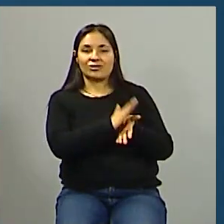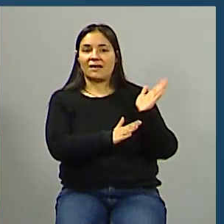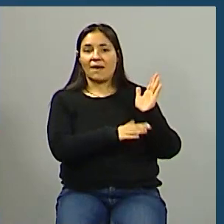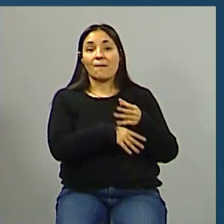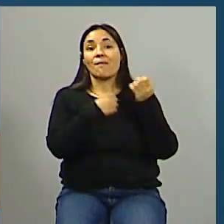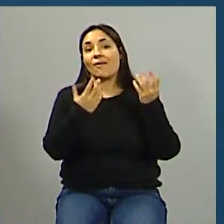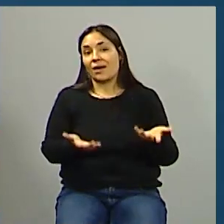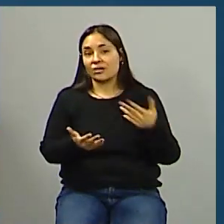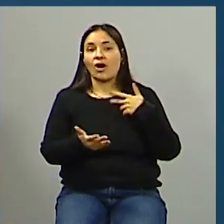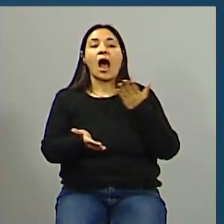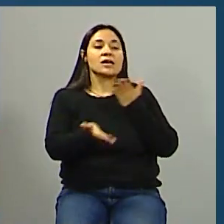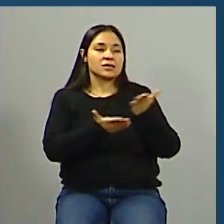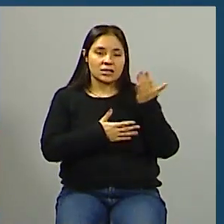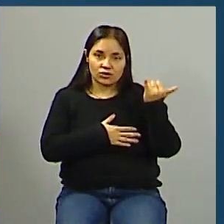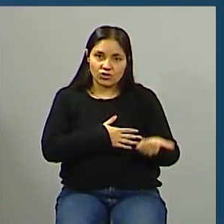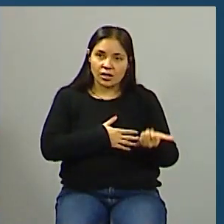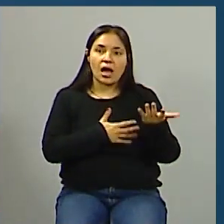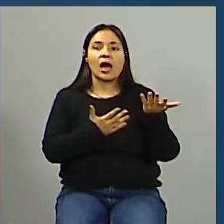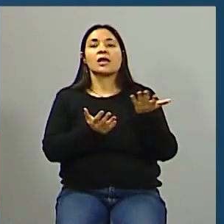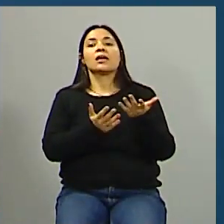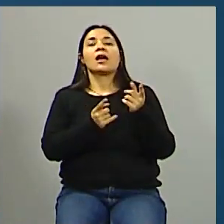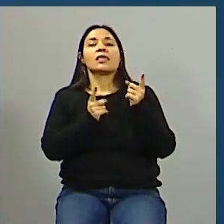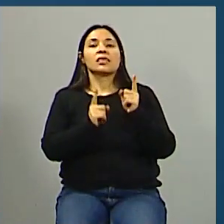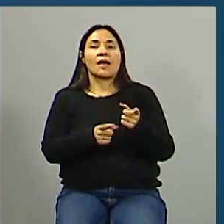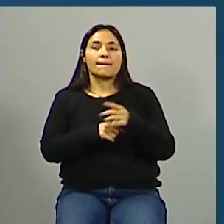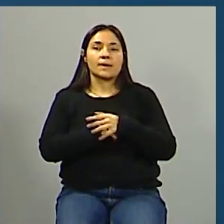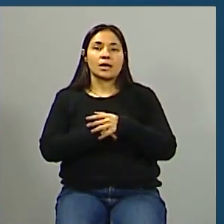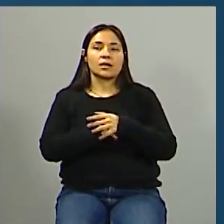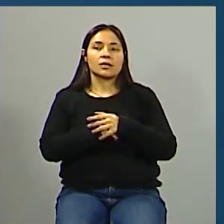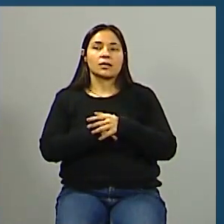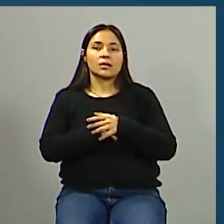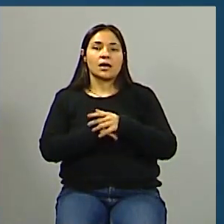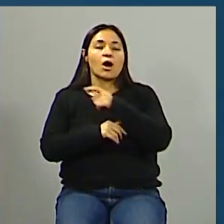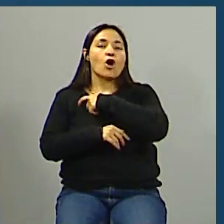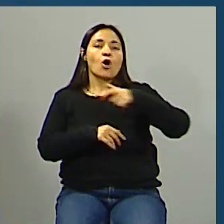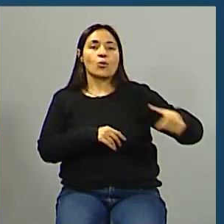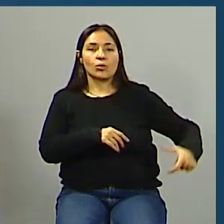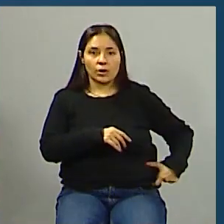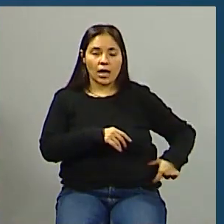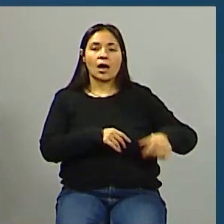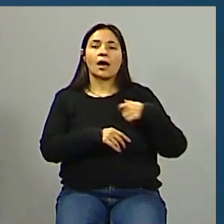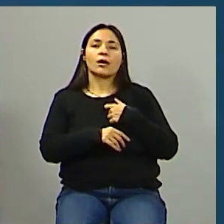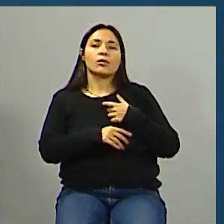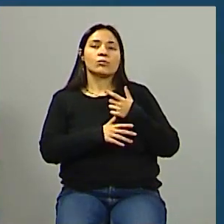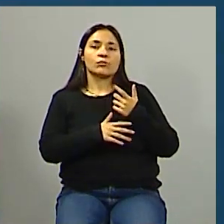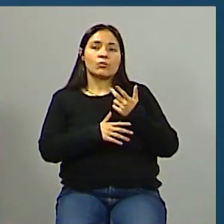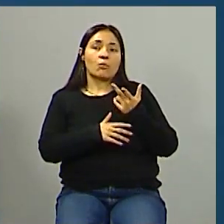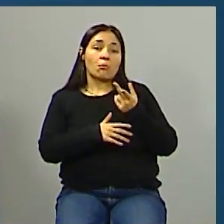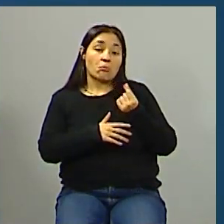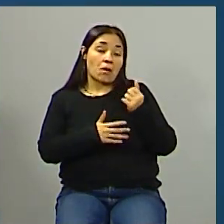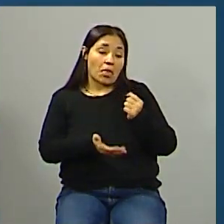porque están asistidos, porque de alguna manera el Estado los contiene con una suma al mes